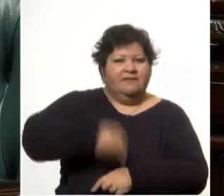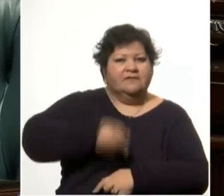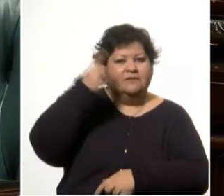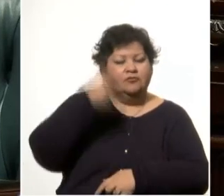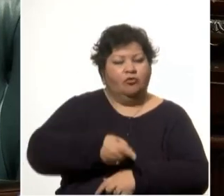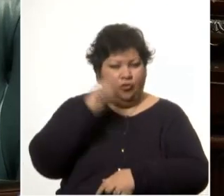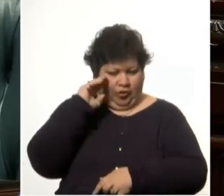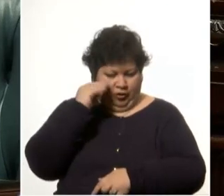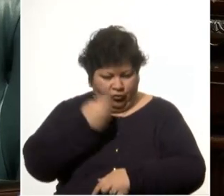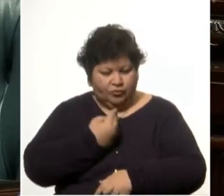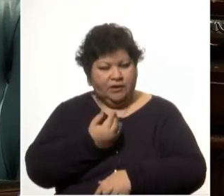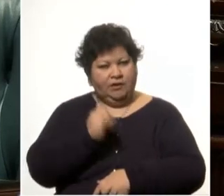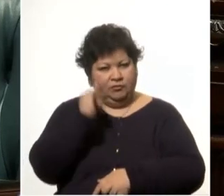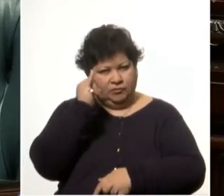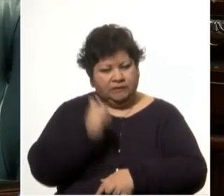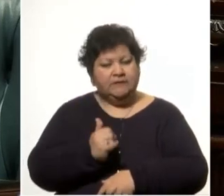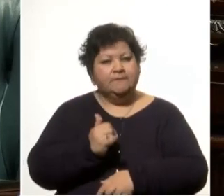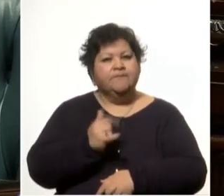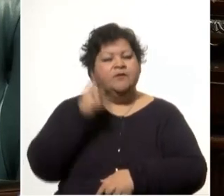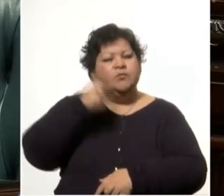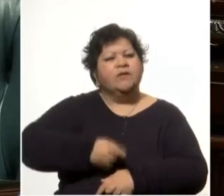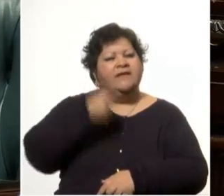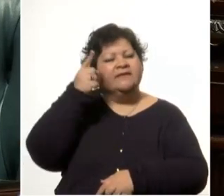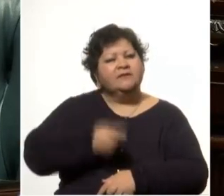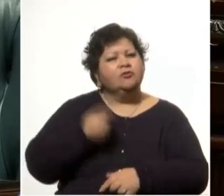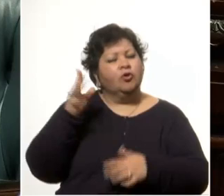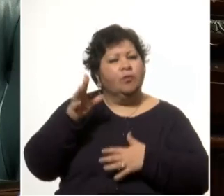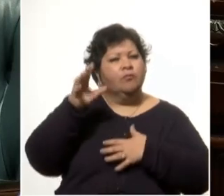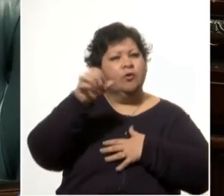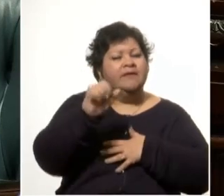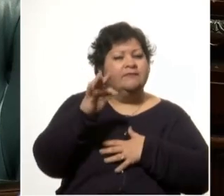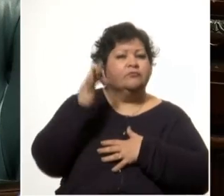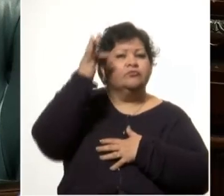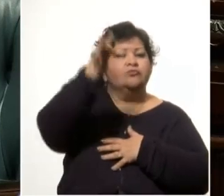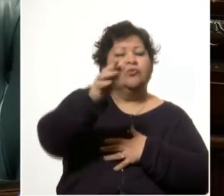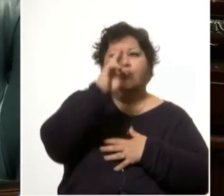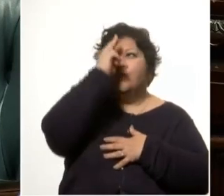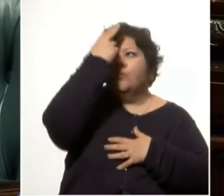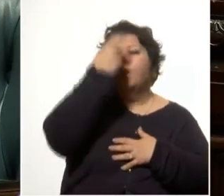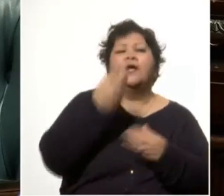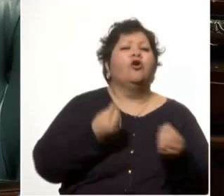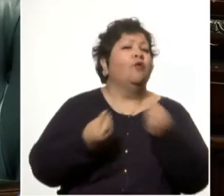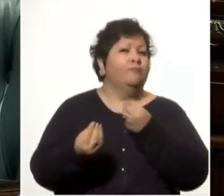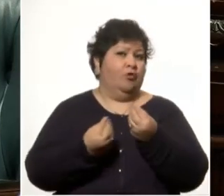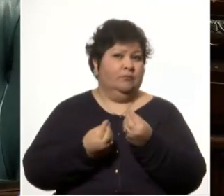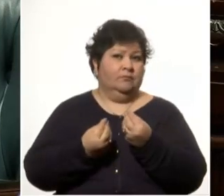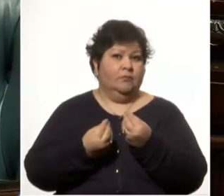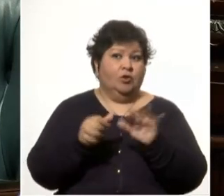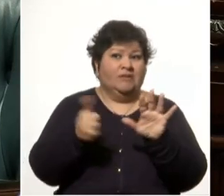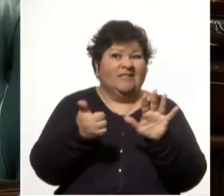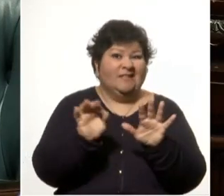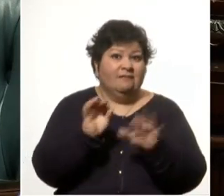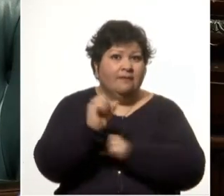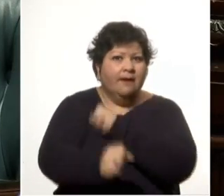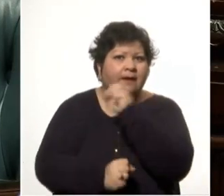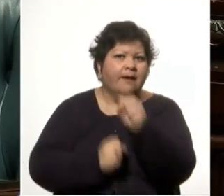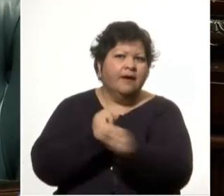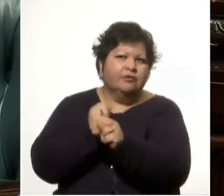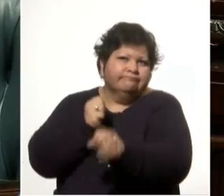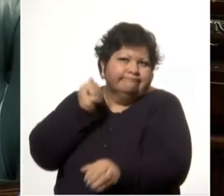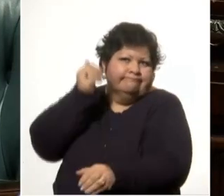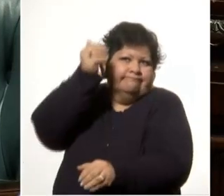reconocido. Una decisión que compromete el futuro del Uruguay por los próximos 60 años,